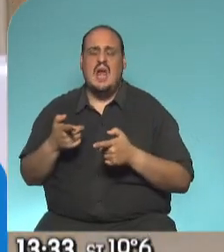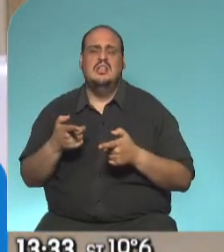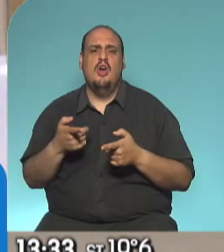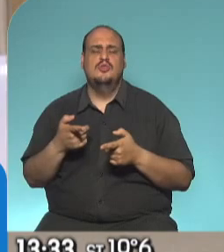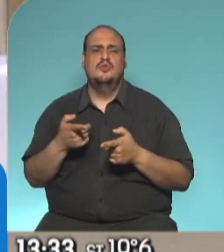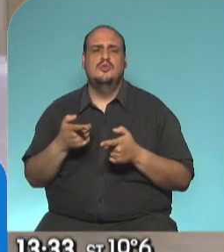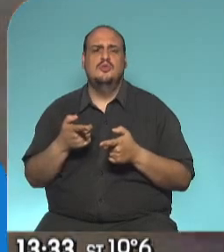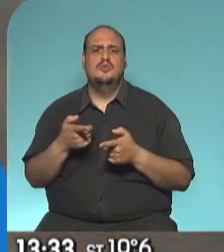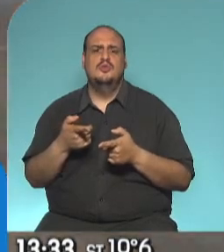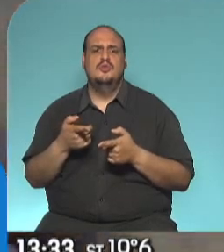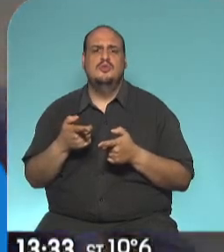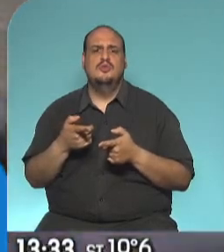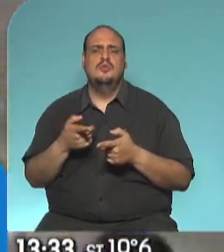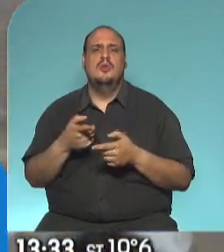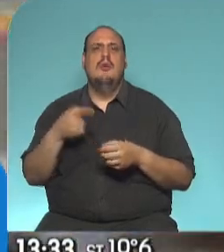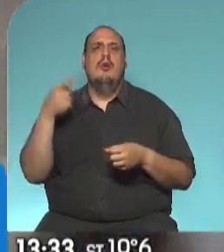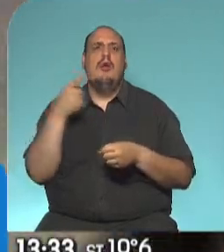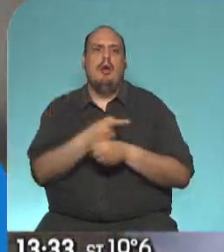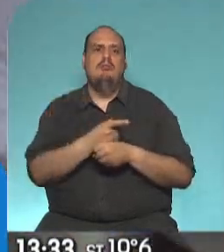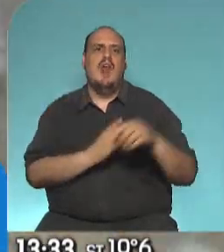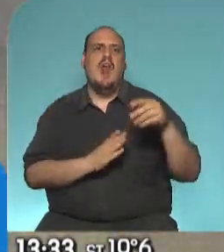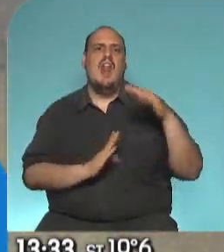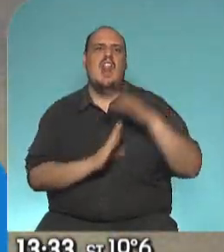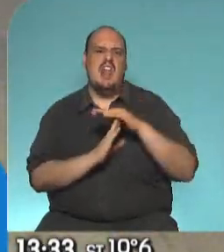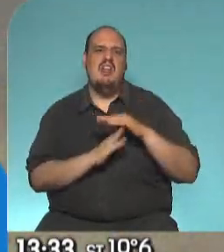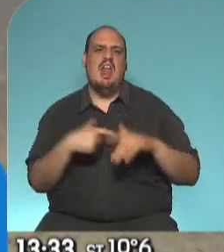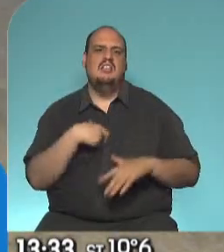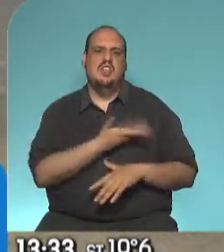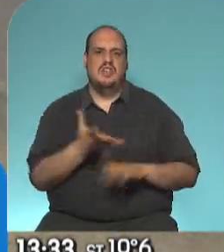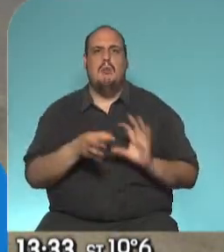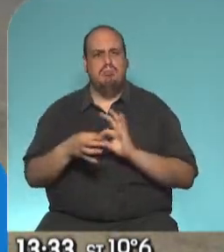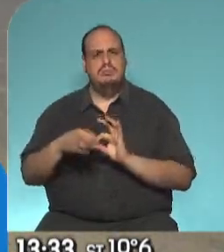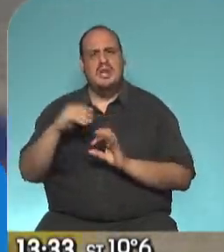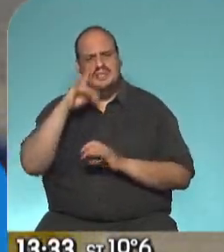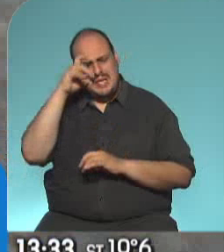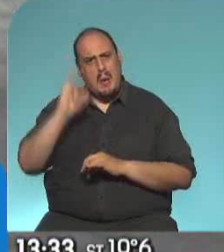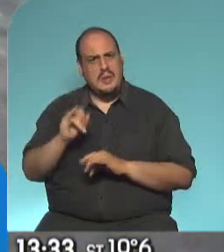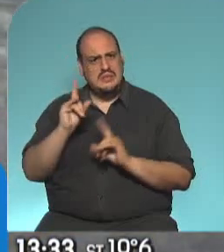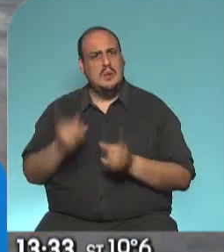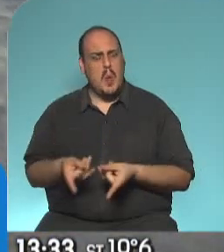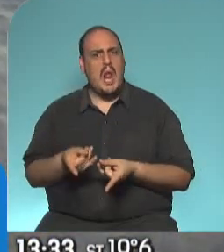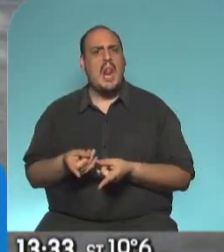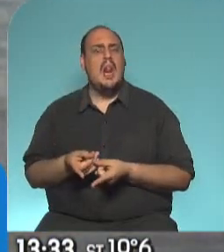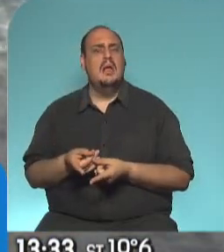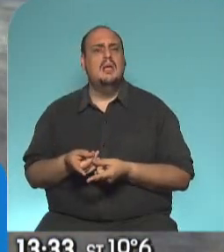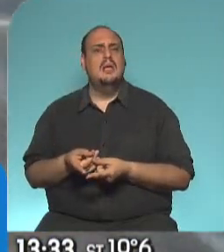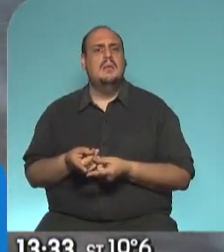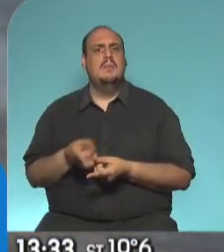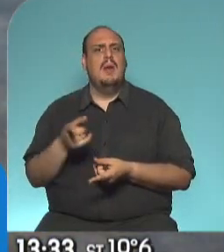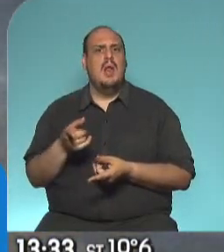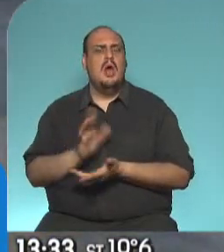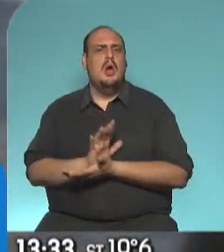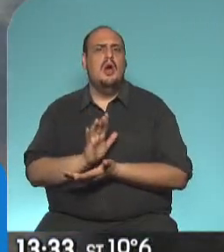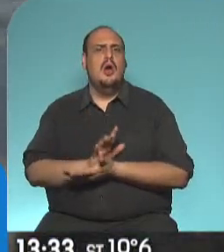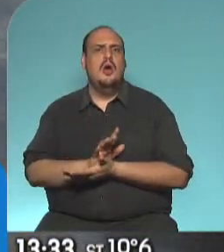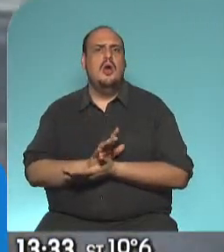contra dirigentes sociales, inclusive ligados al chavismo, pero la realidad es que la función